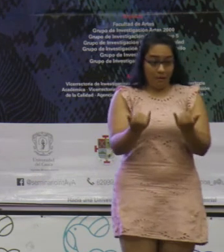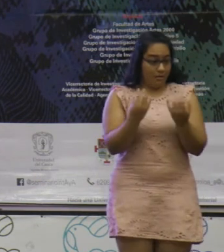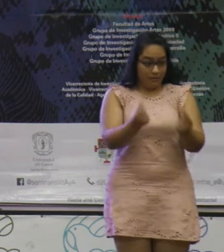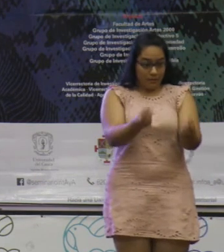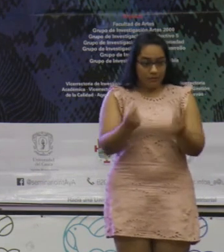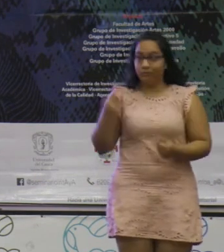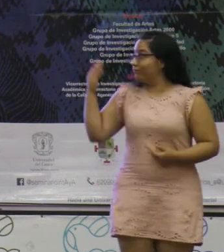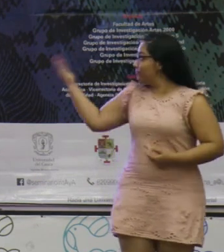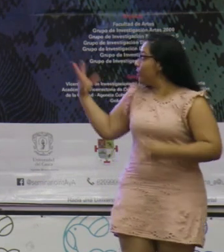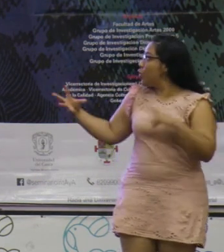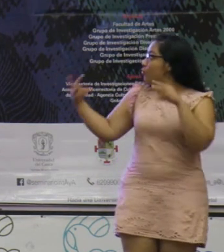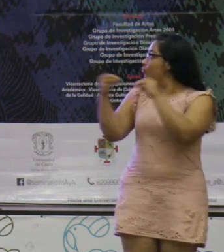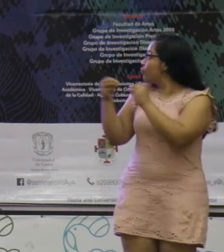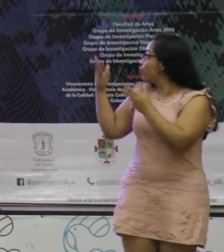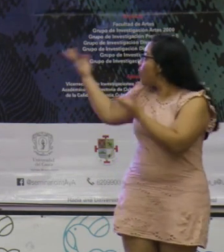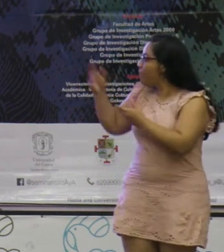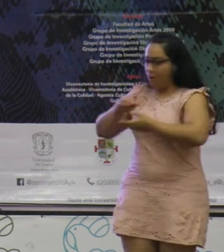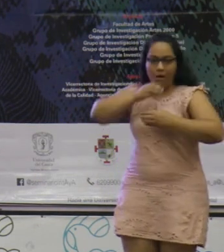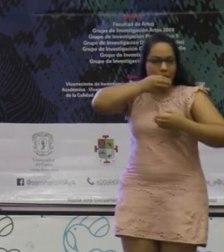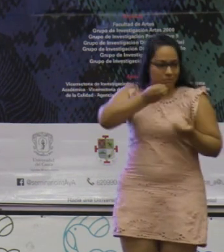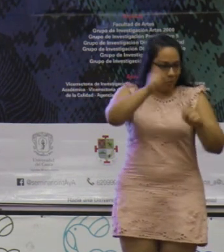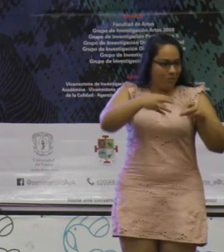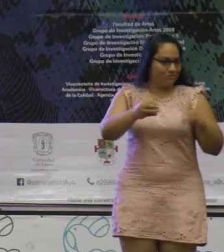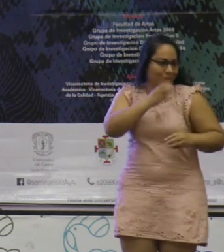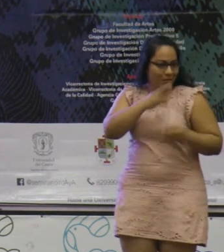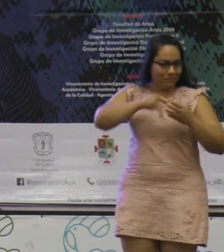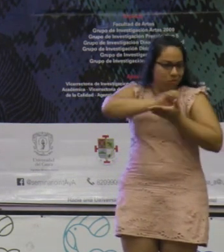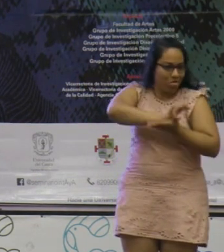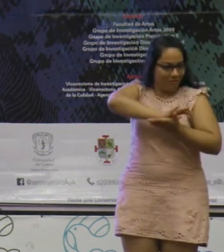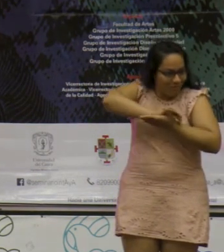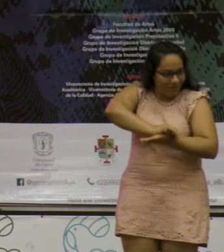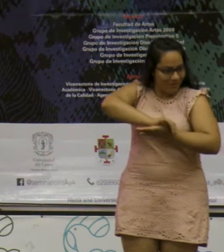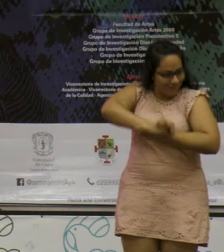era un beso posible en el siglo XIX, ¿ven? Sí se podía.